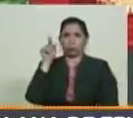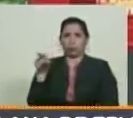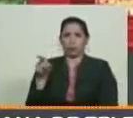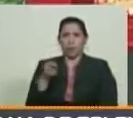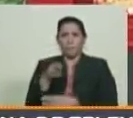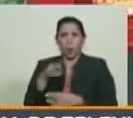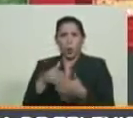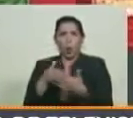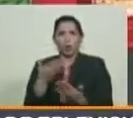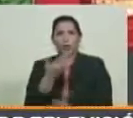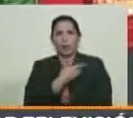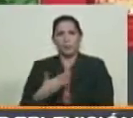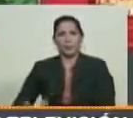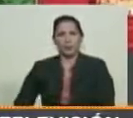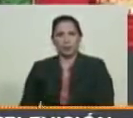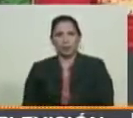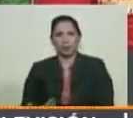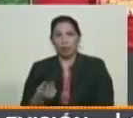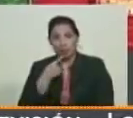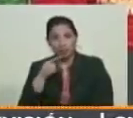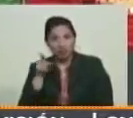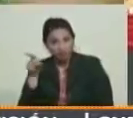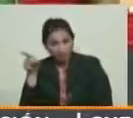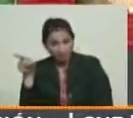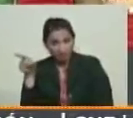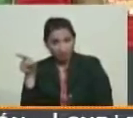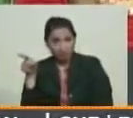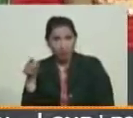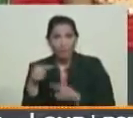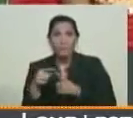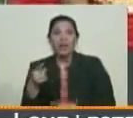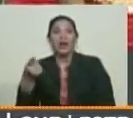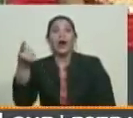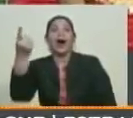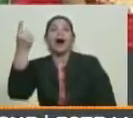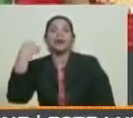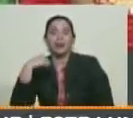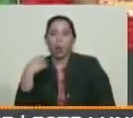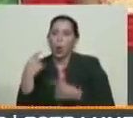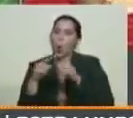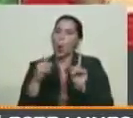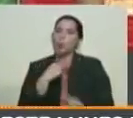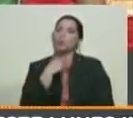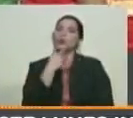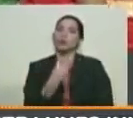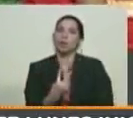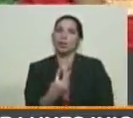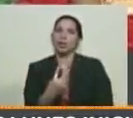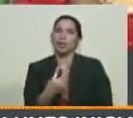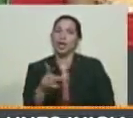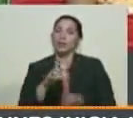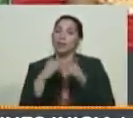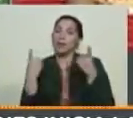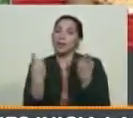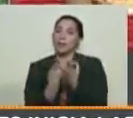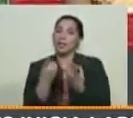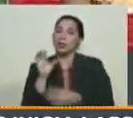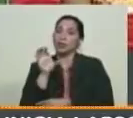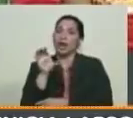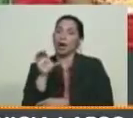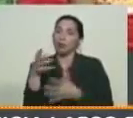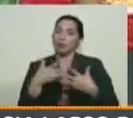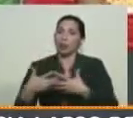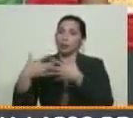Con este, decía él. Sin embargo, ayer salió otro vocero del Departamento de Estado